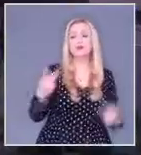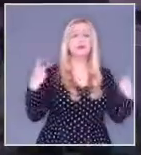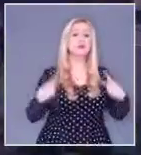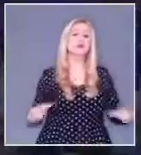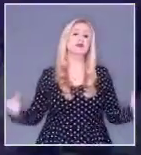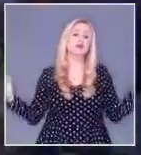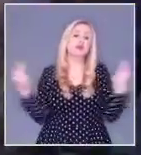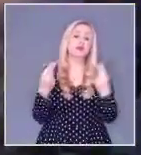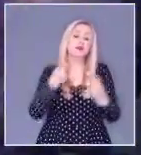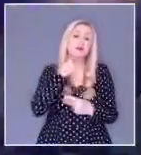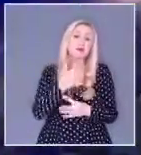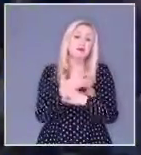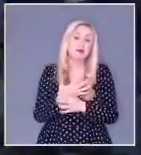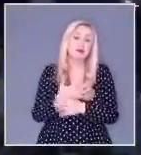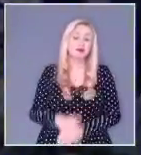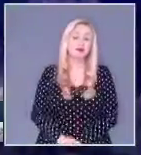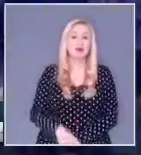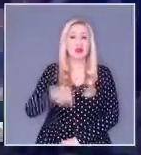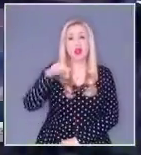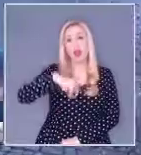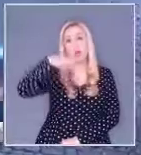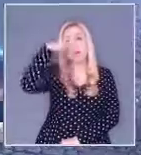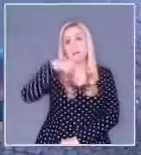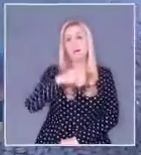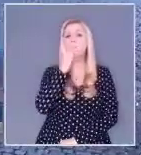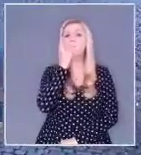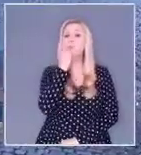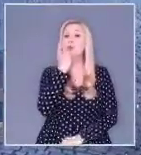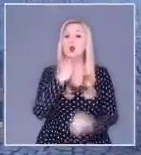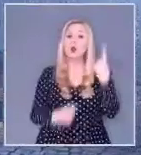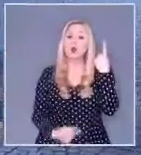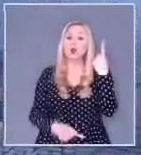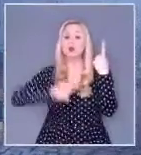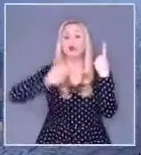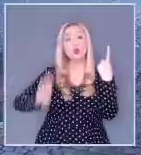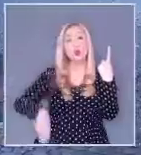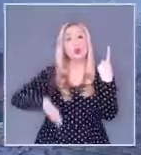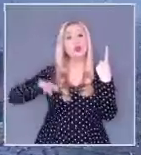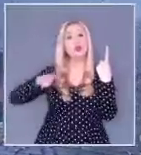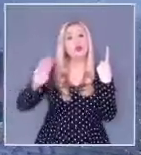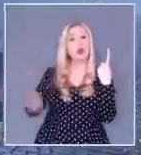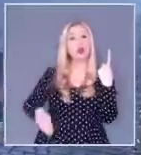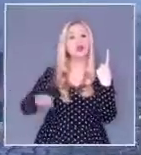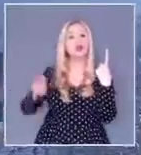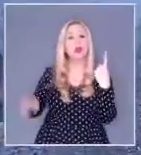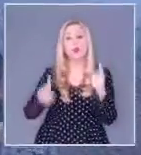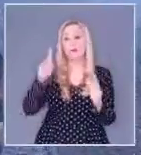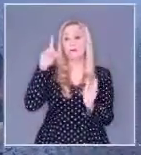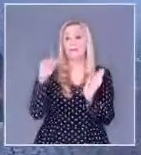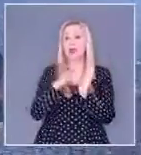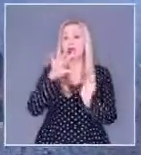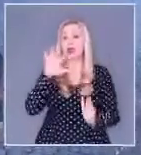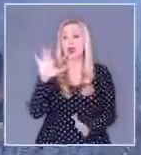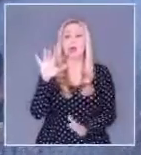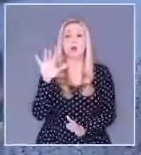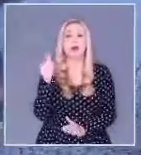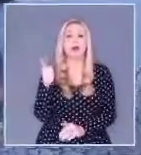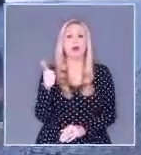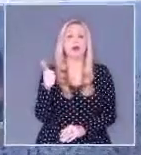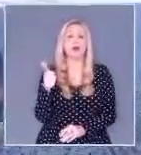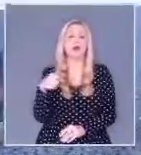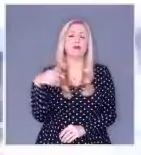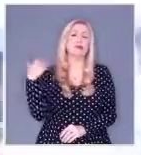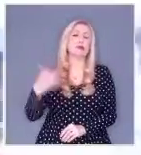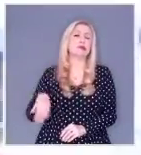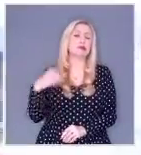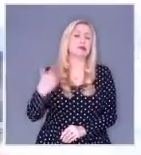En México, un policía pierde la vida diariamente y 1.556 han sido asesinados de diciembre de 2018 a la